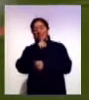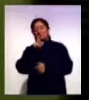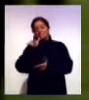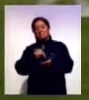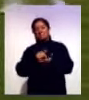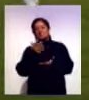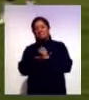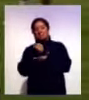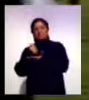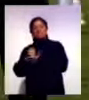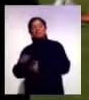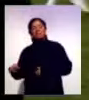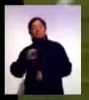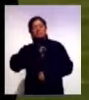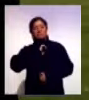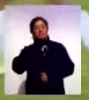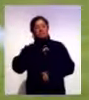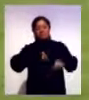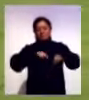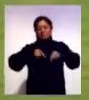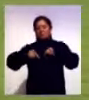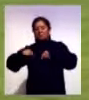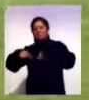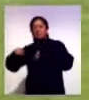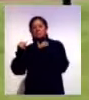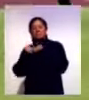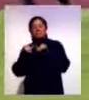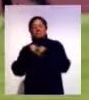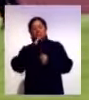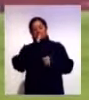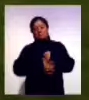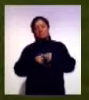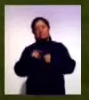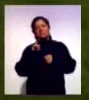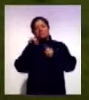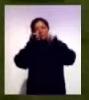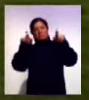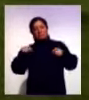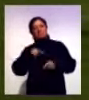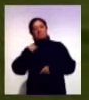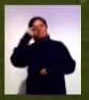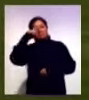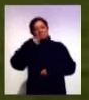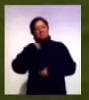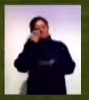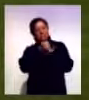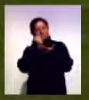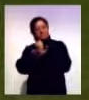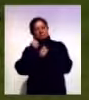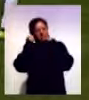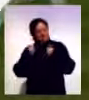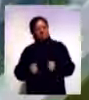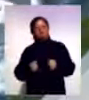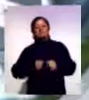entrenamiento se enfocó al toque de primera intención, así como la concreción frente al marco para garantizar producción de goles.